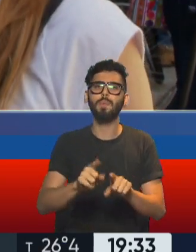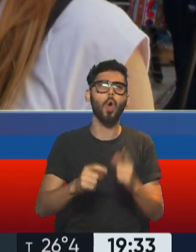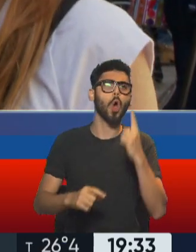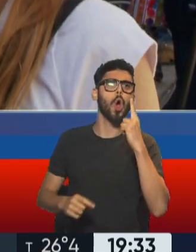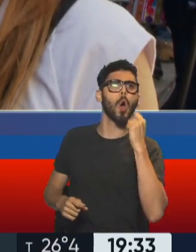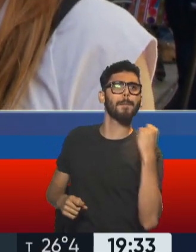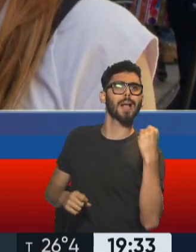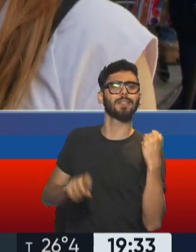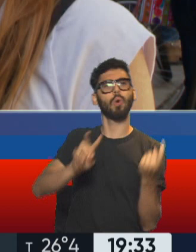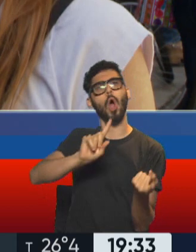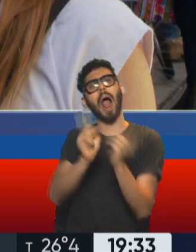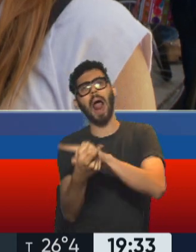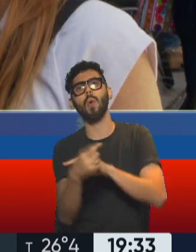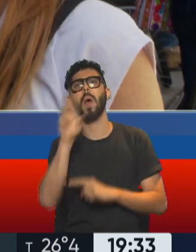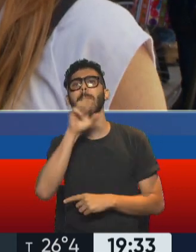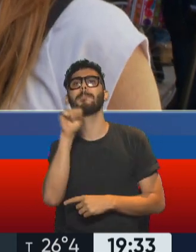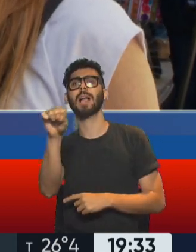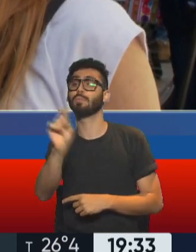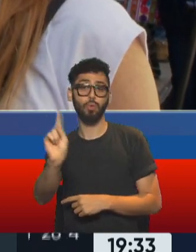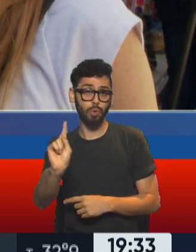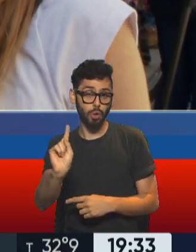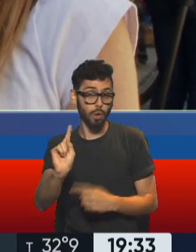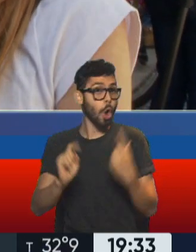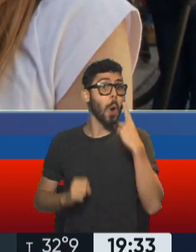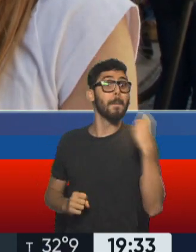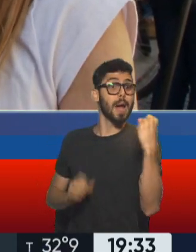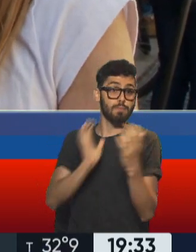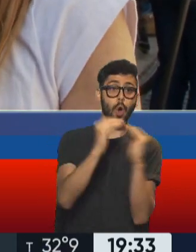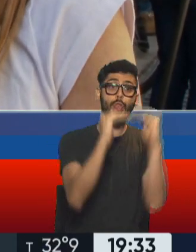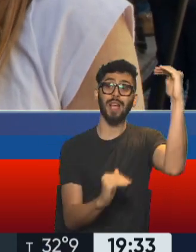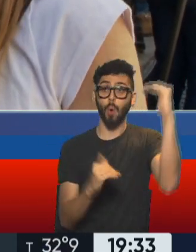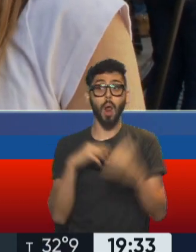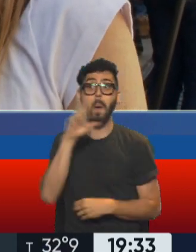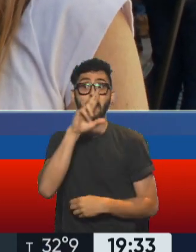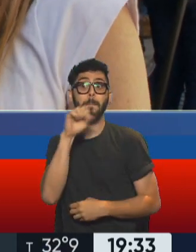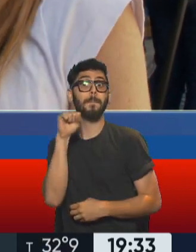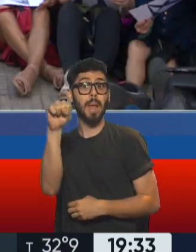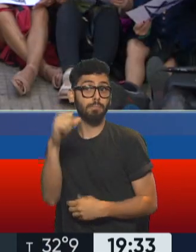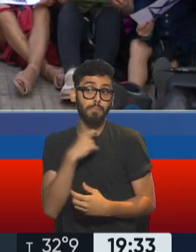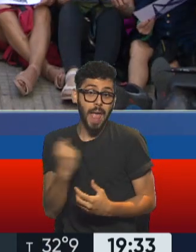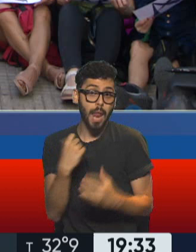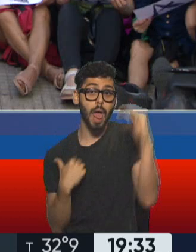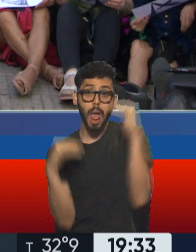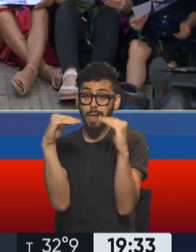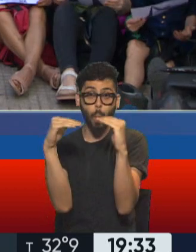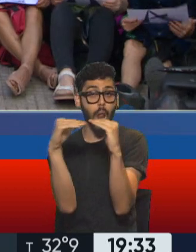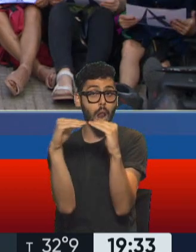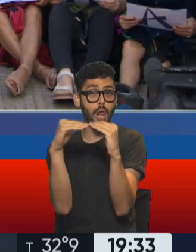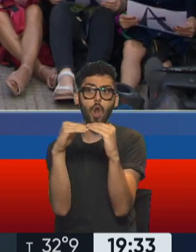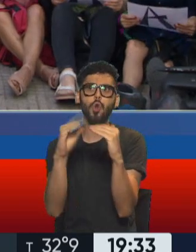El feminismo propone una igualdad y el machismo una desigualdad. El feminismo propone un equilibrio, no es algo extremo, está